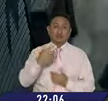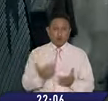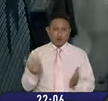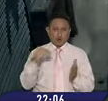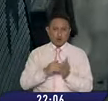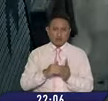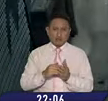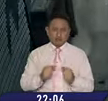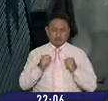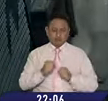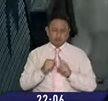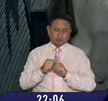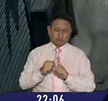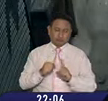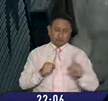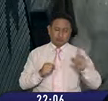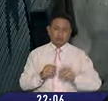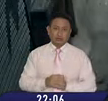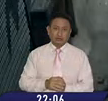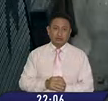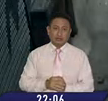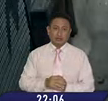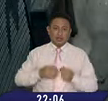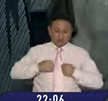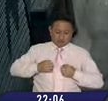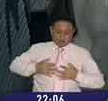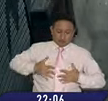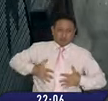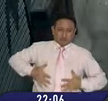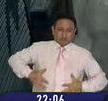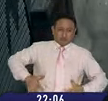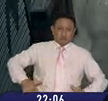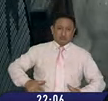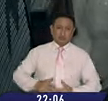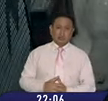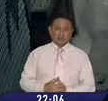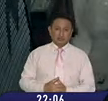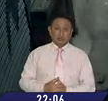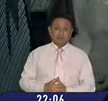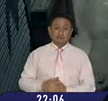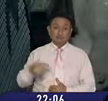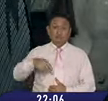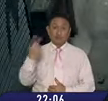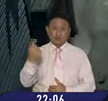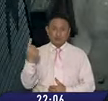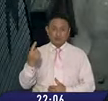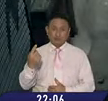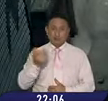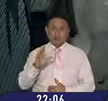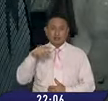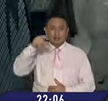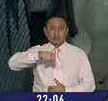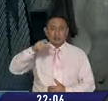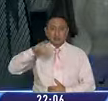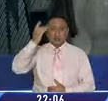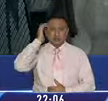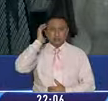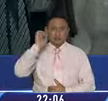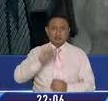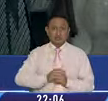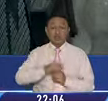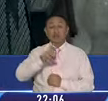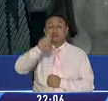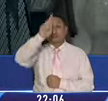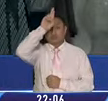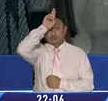y se retira del lugar. Los rastros de sangre son visibles. Este hecho no es aislado y genera preocupación en el sector de la